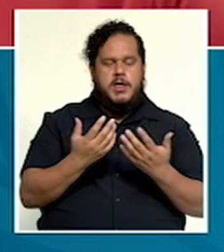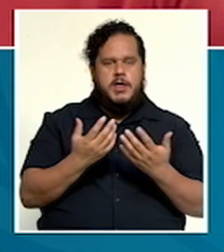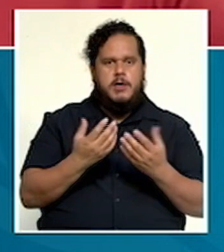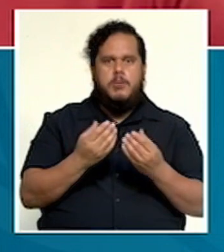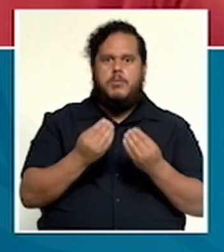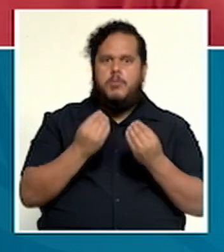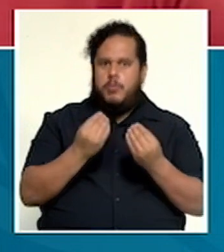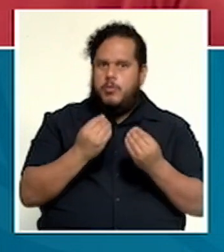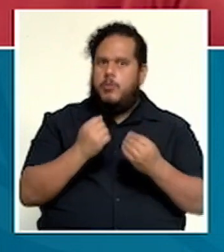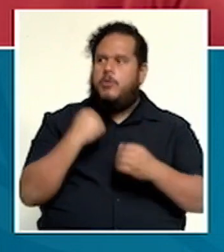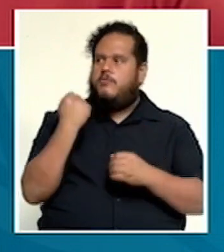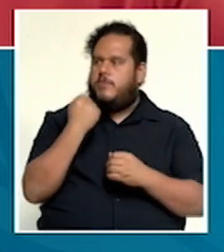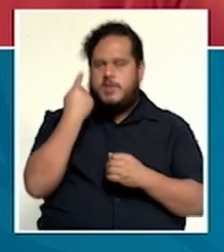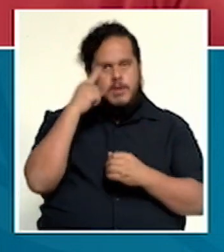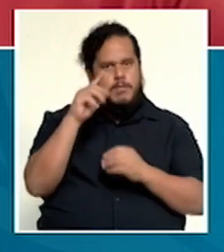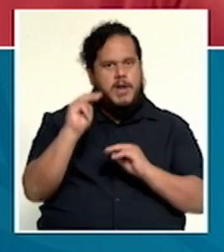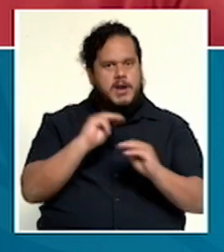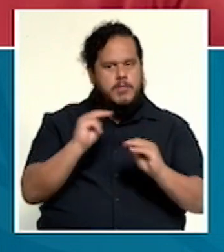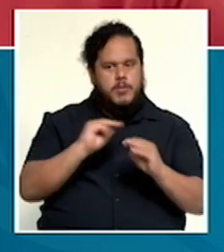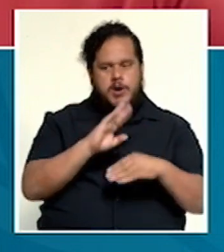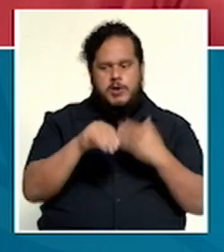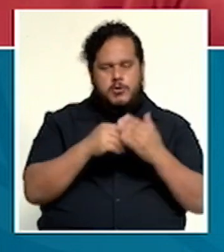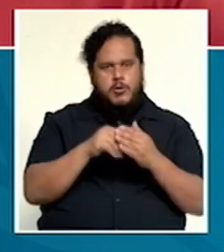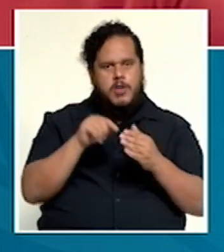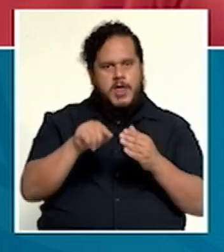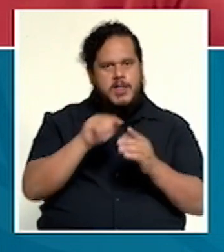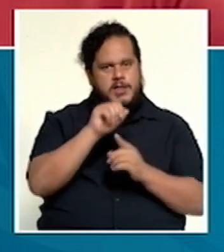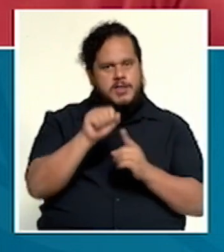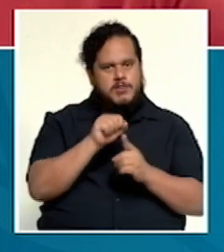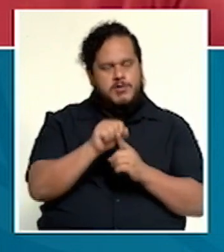muy potente para mover toda esta maquinaria?